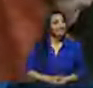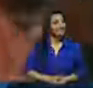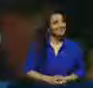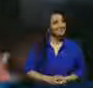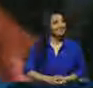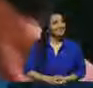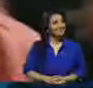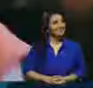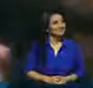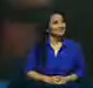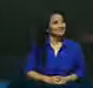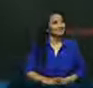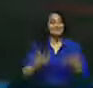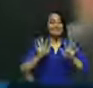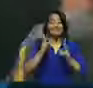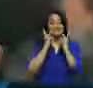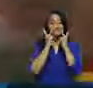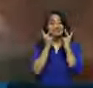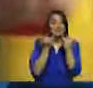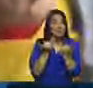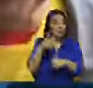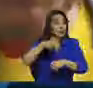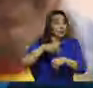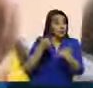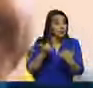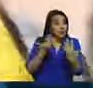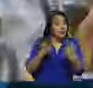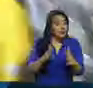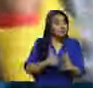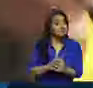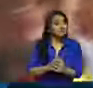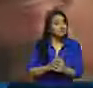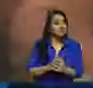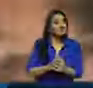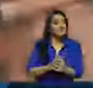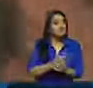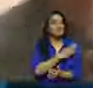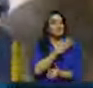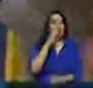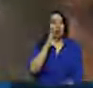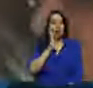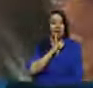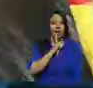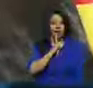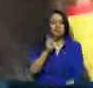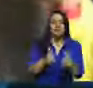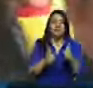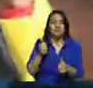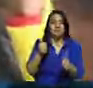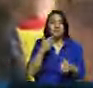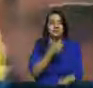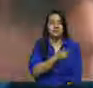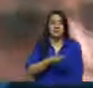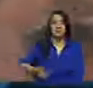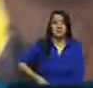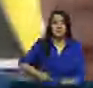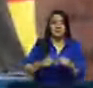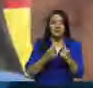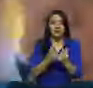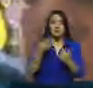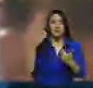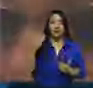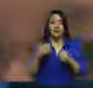como hemos visto en estos precisos momentos el general Paco Moncayo, presidencial, ble por el